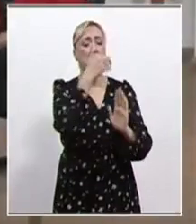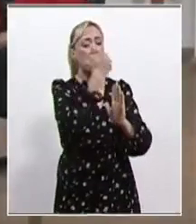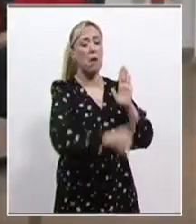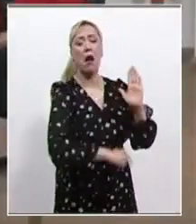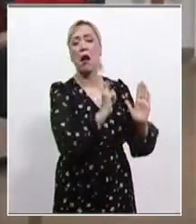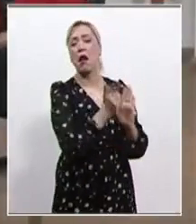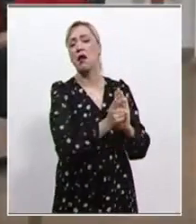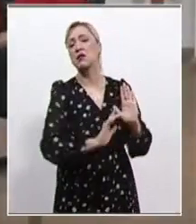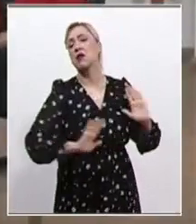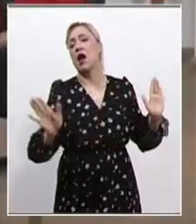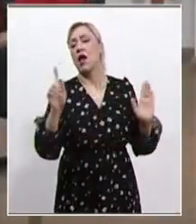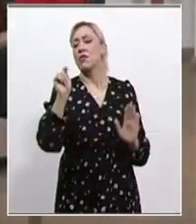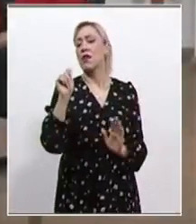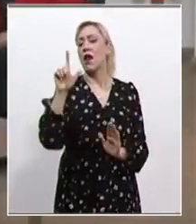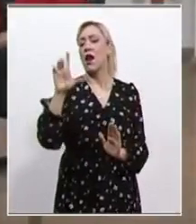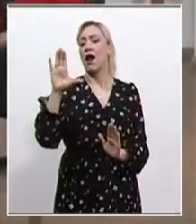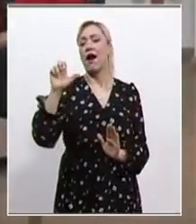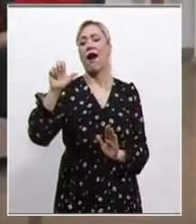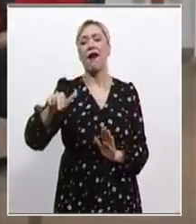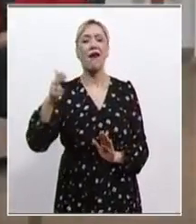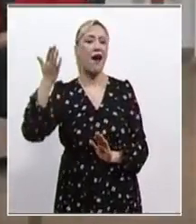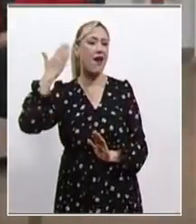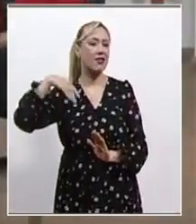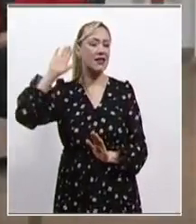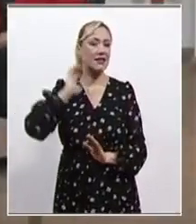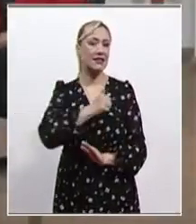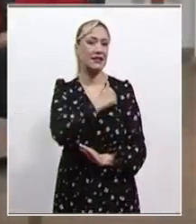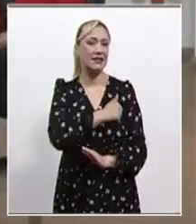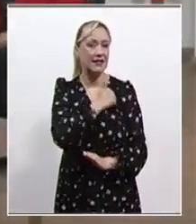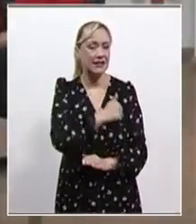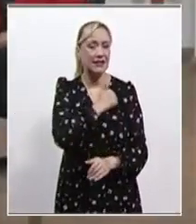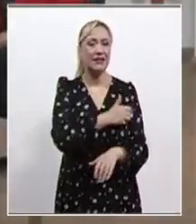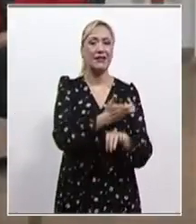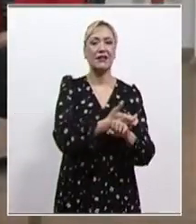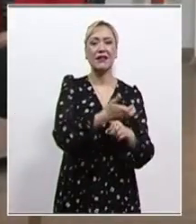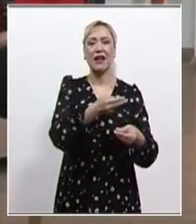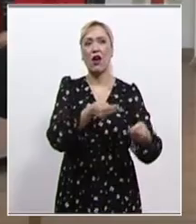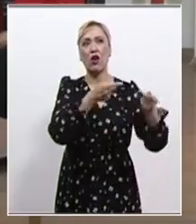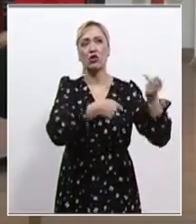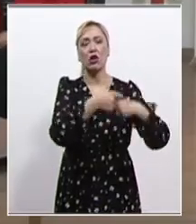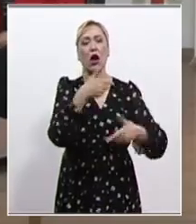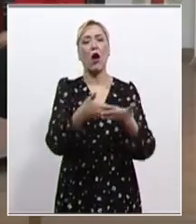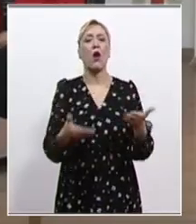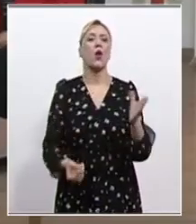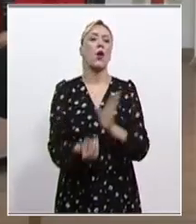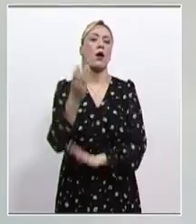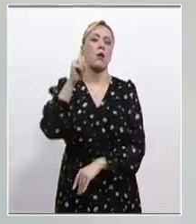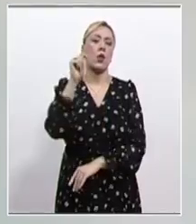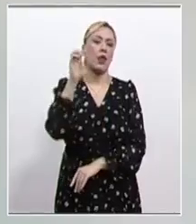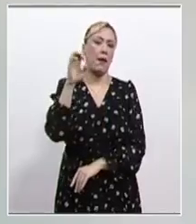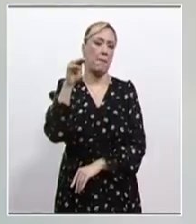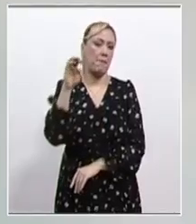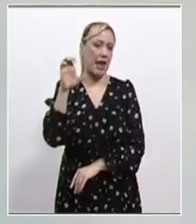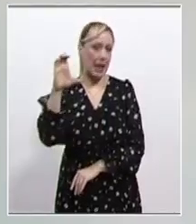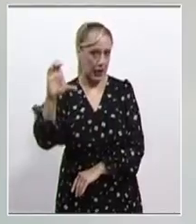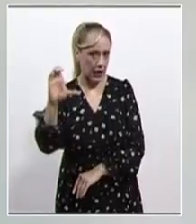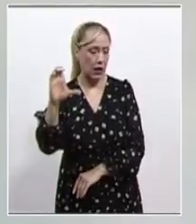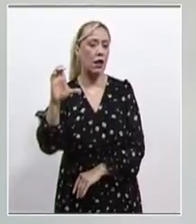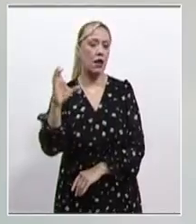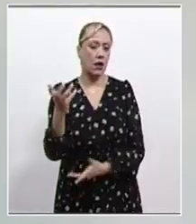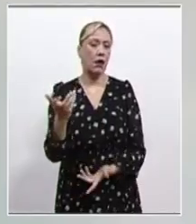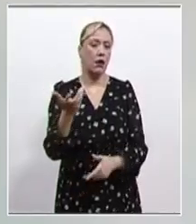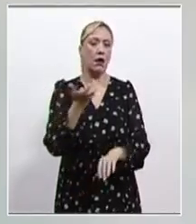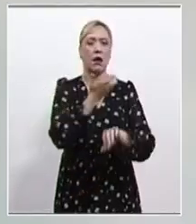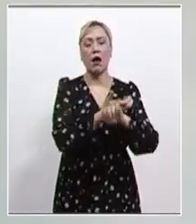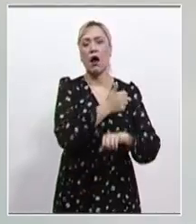Telecán. Explicó que las denuncias por la violación de estos derechos pueden ser anónimas. Los gobiernos de Estados Unidos y Canadá